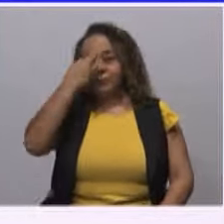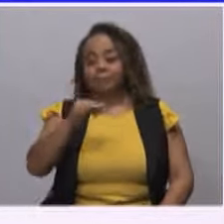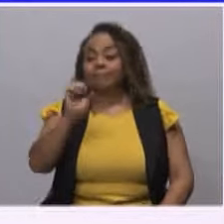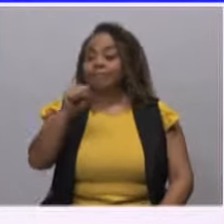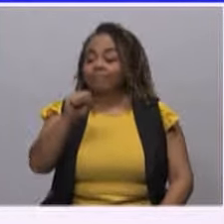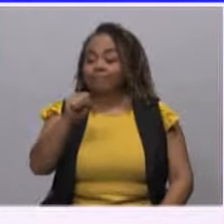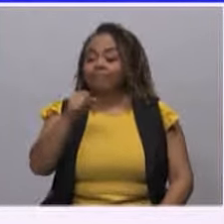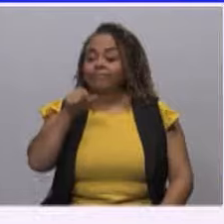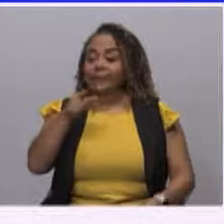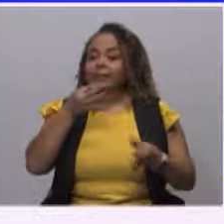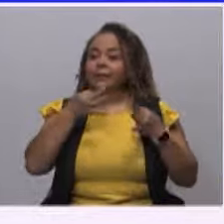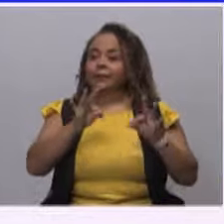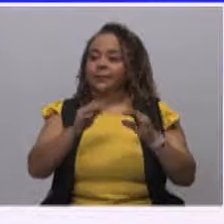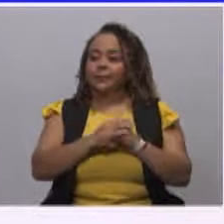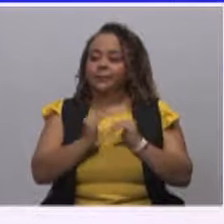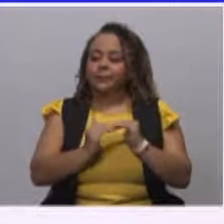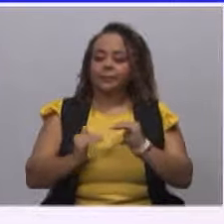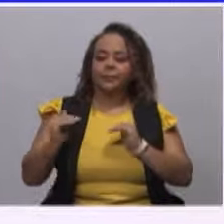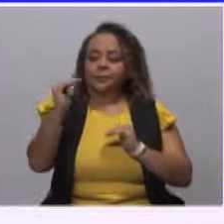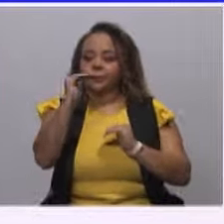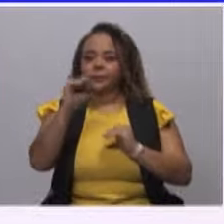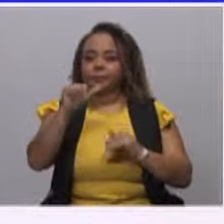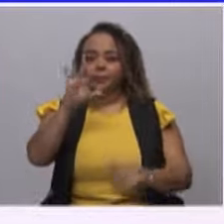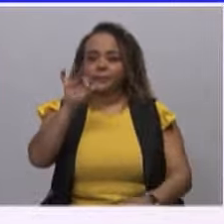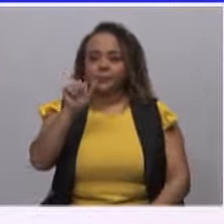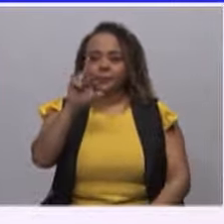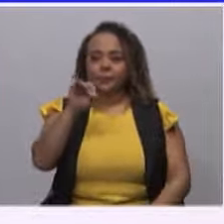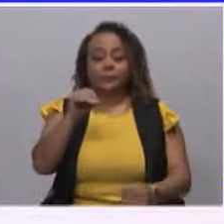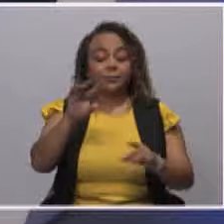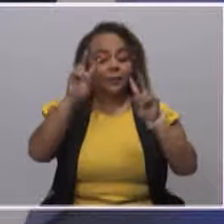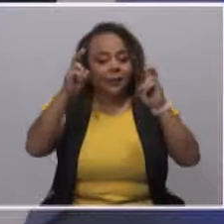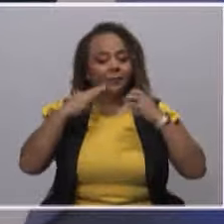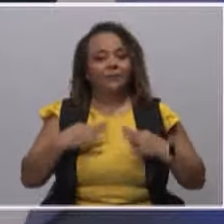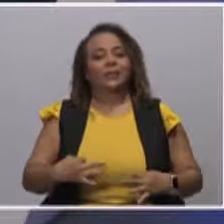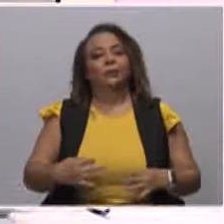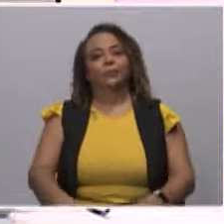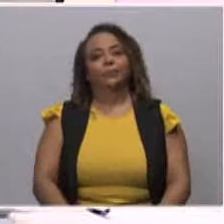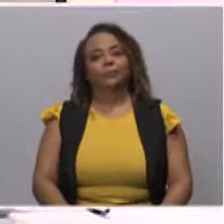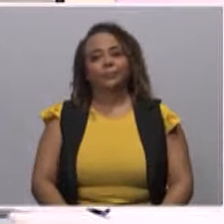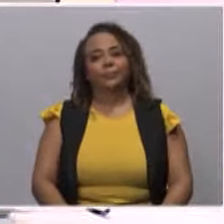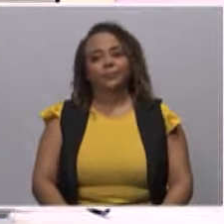Está tratando de de saltar un escalón al faro en el tema físico de la selección nacional bueno espectac